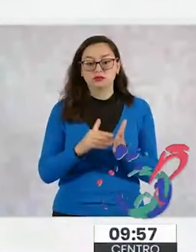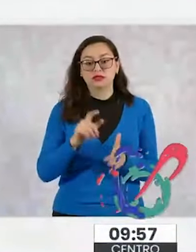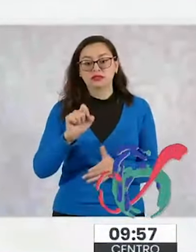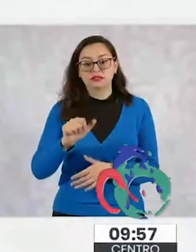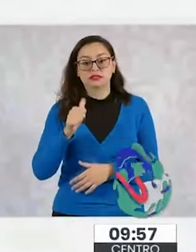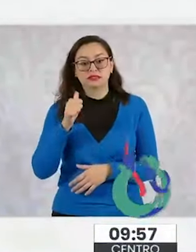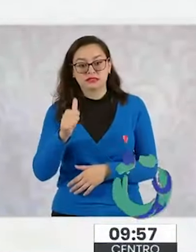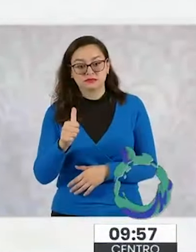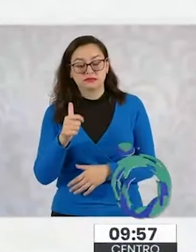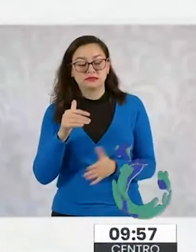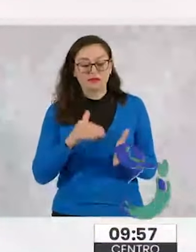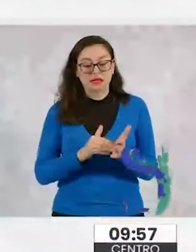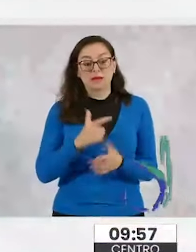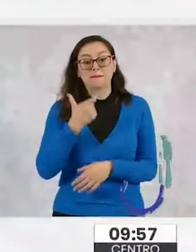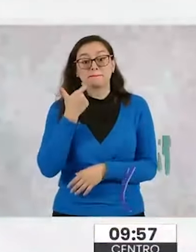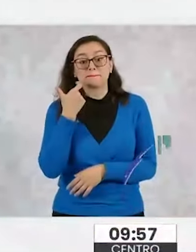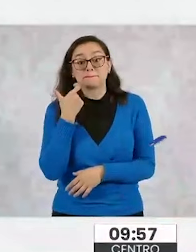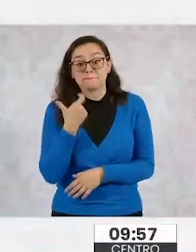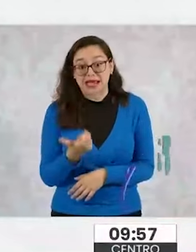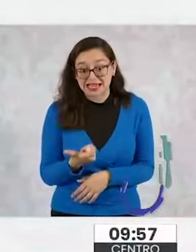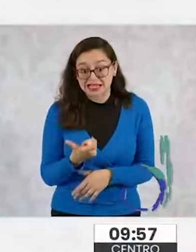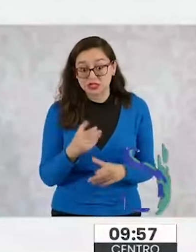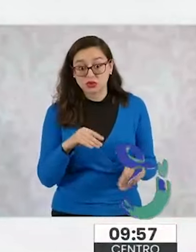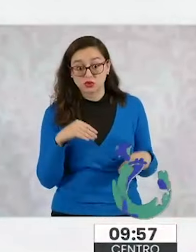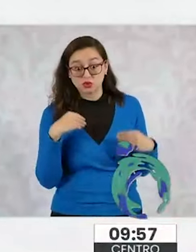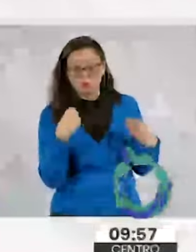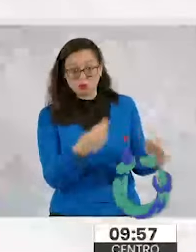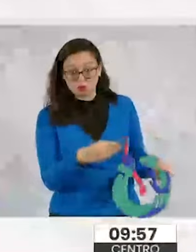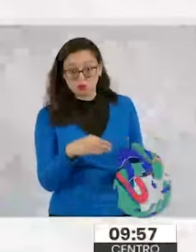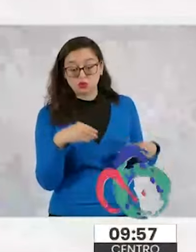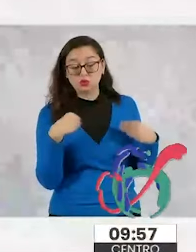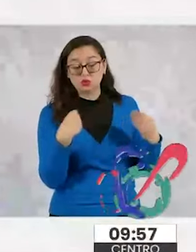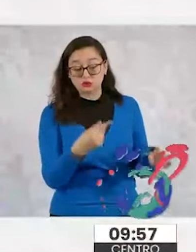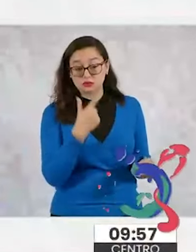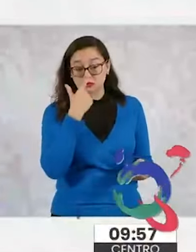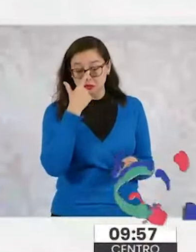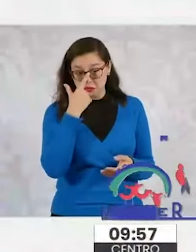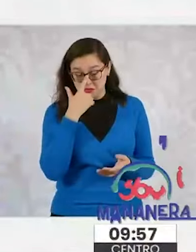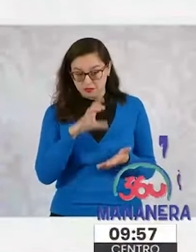26666 pesos de los cuales fueron pagados